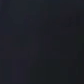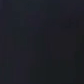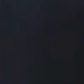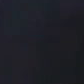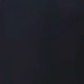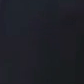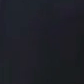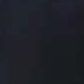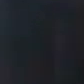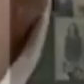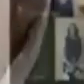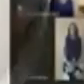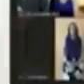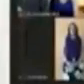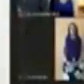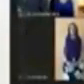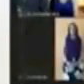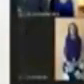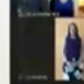promesa.